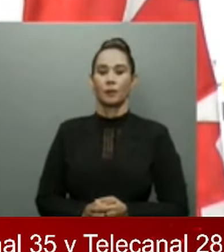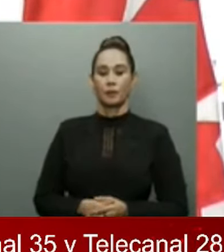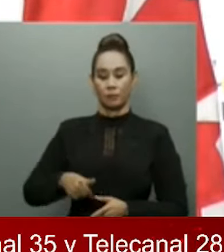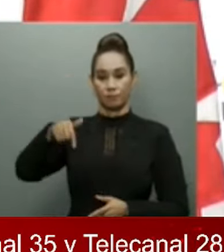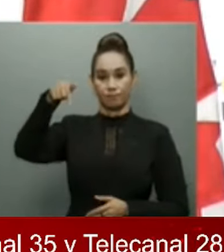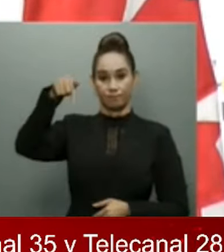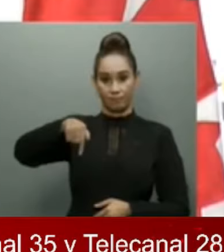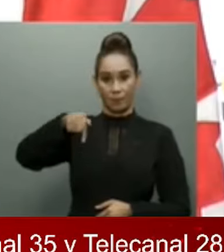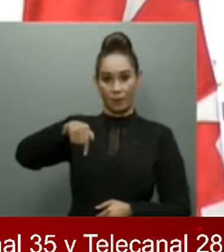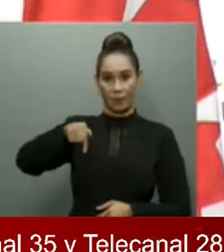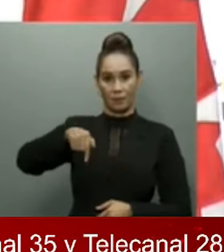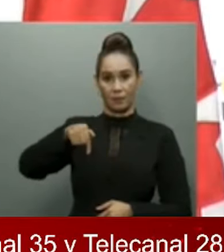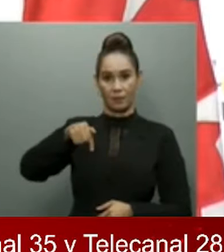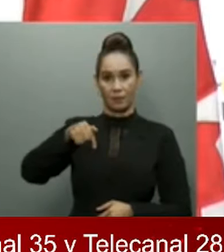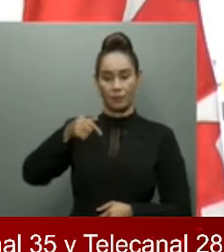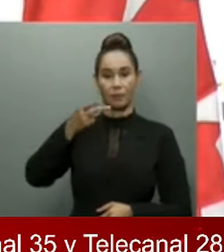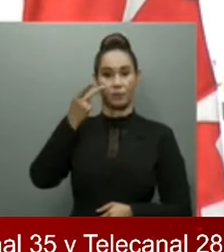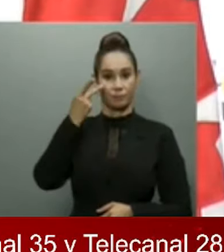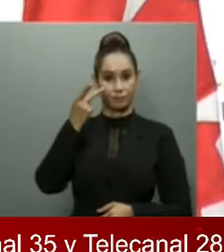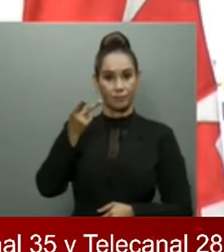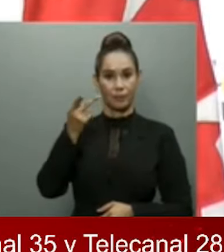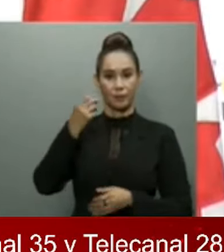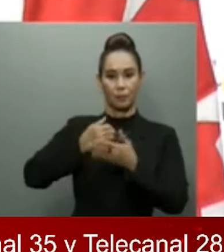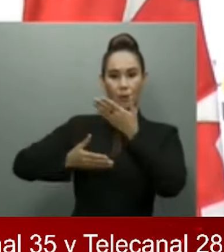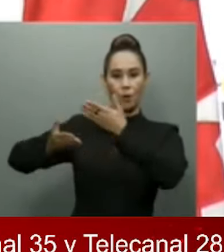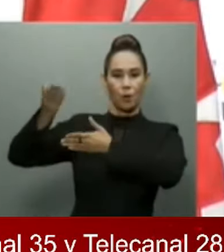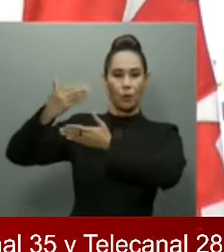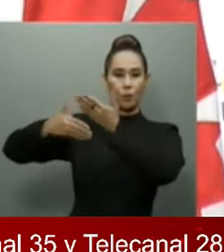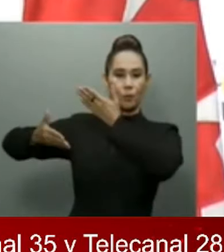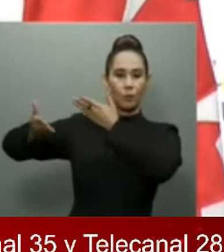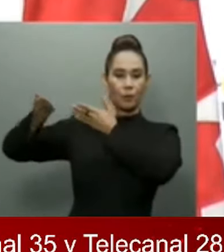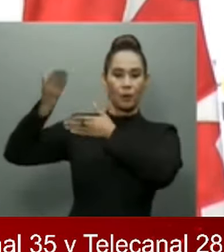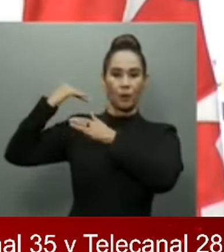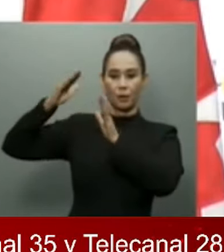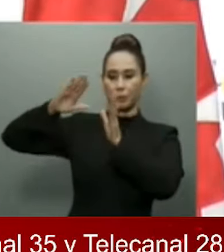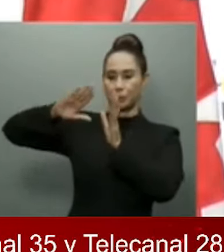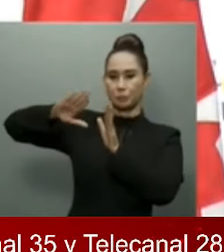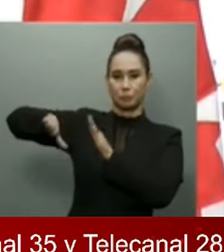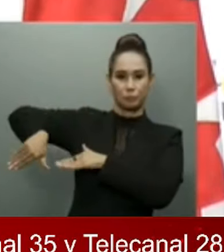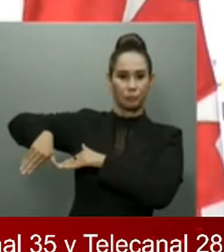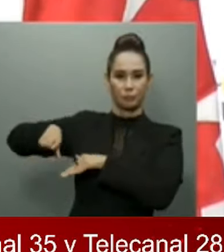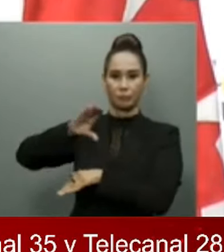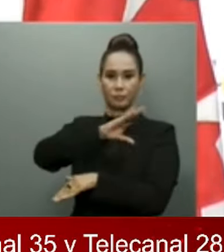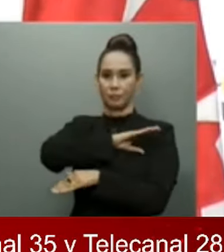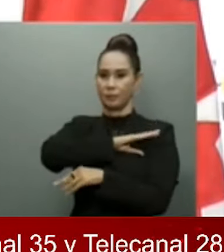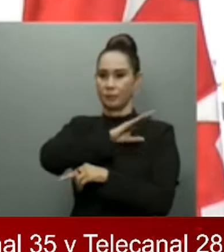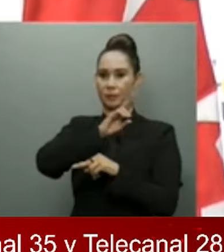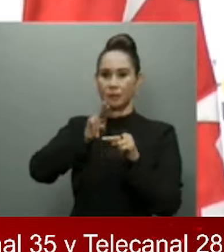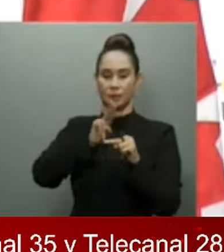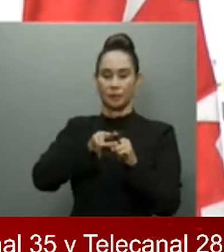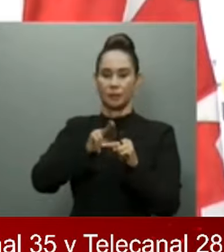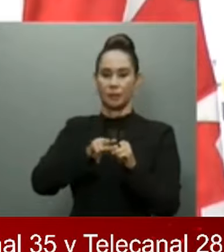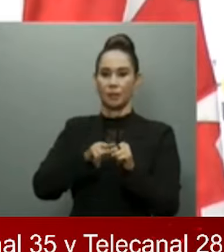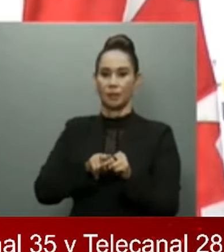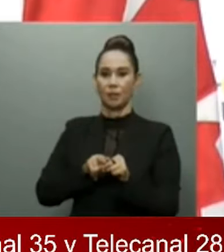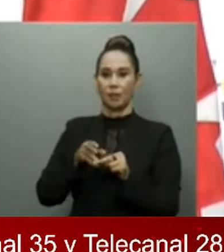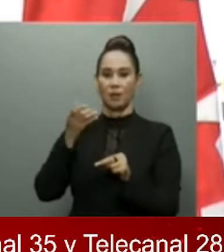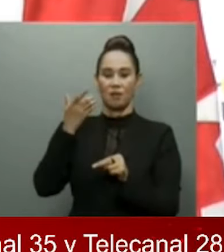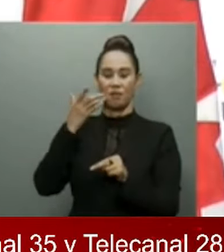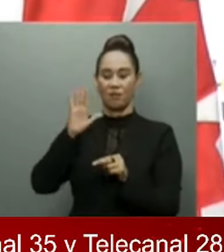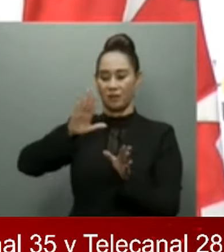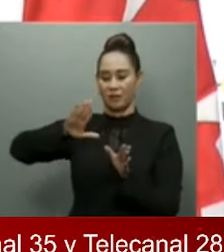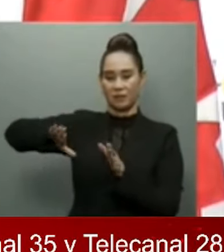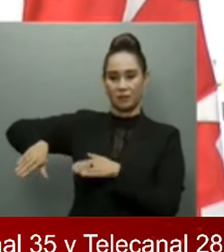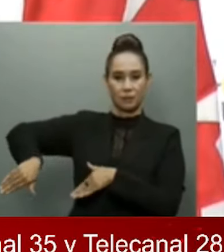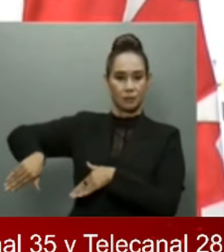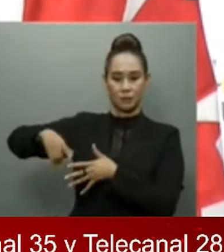que tenemos años de descuido, de falta de atención a la Policía Nacional. Falta de atención en